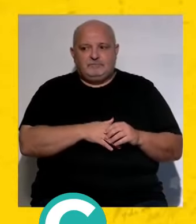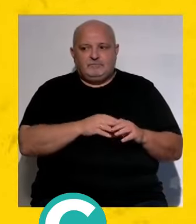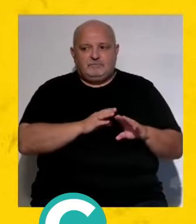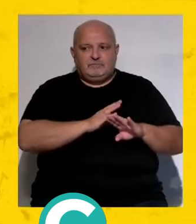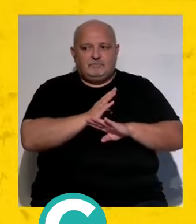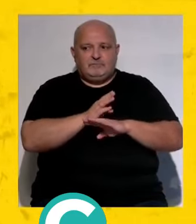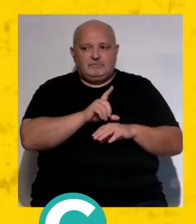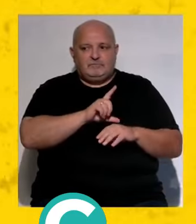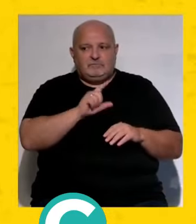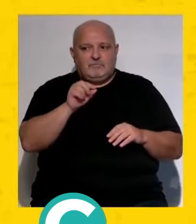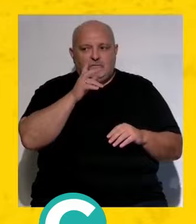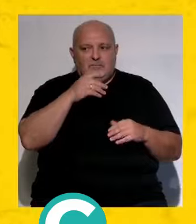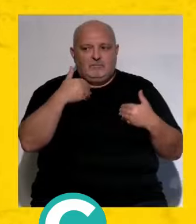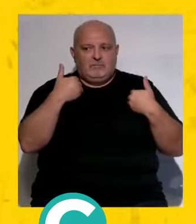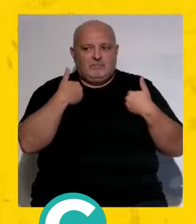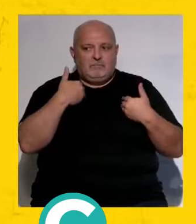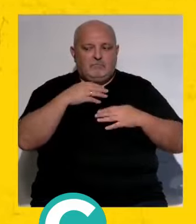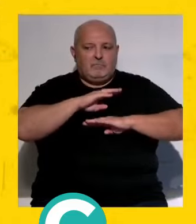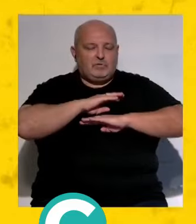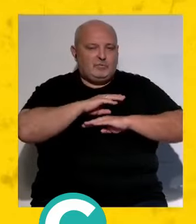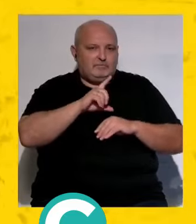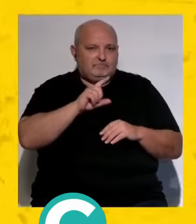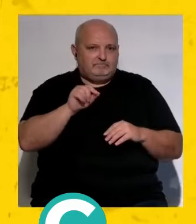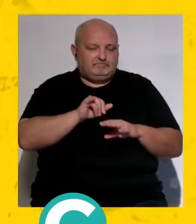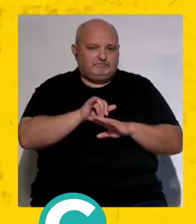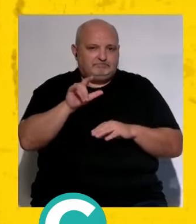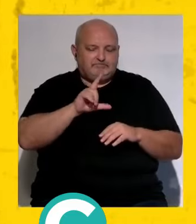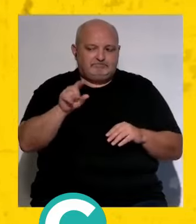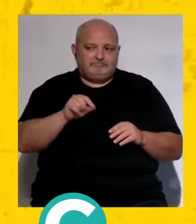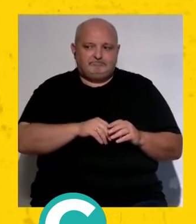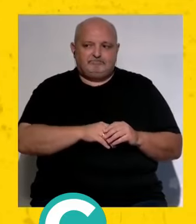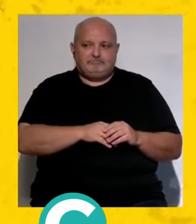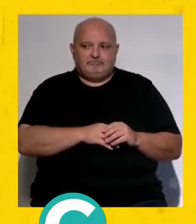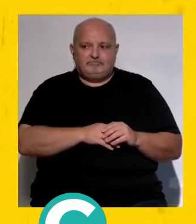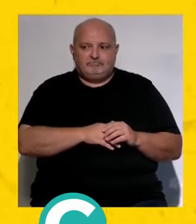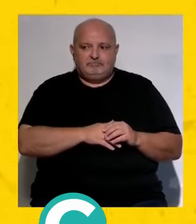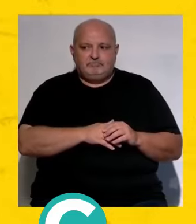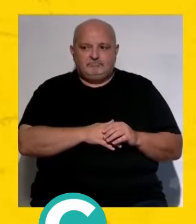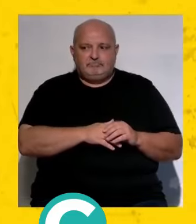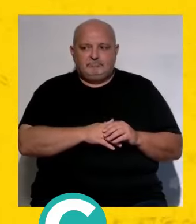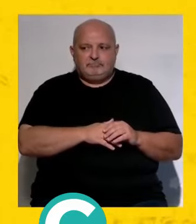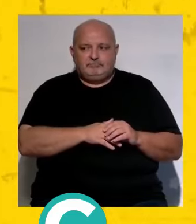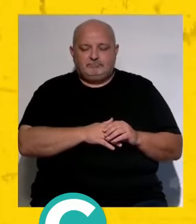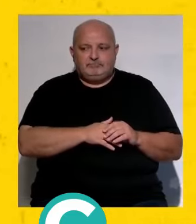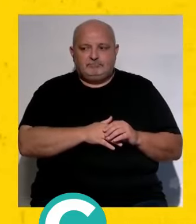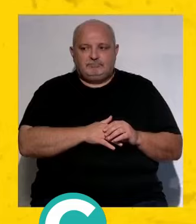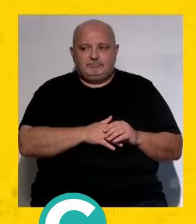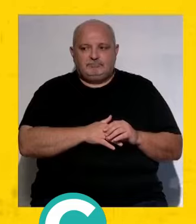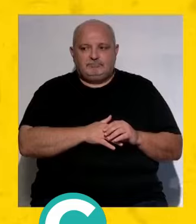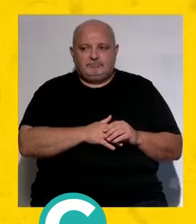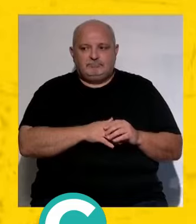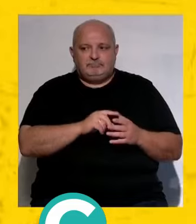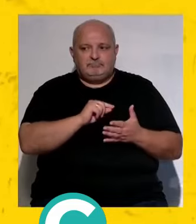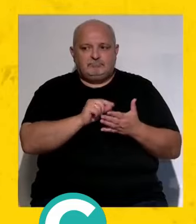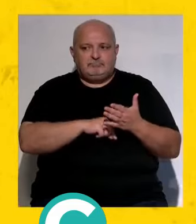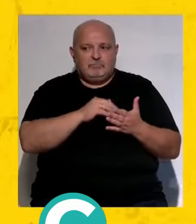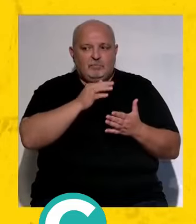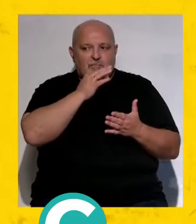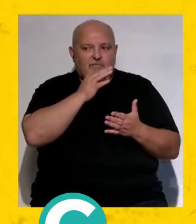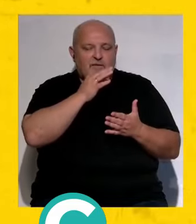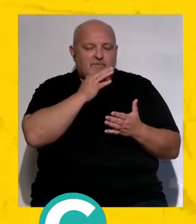Armani, pero River también proyecta lo que en algún momento va a ser la salida de Armani de River. Con contrato vigente